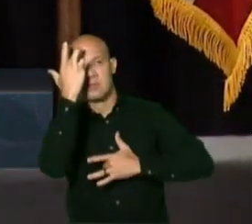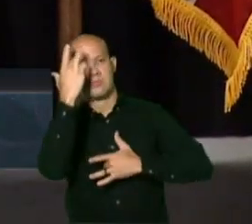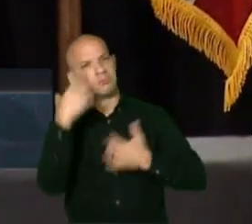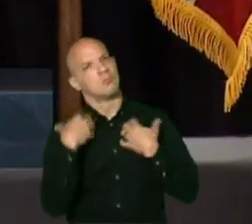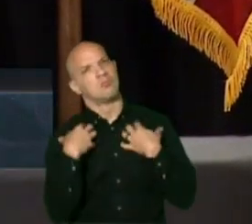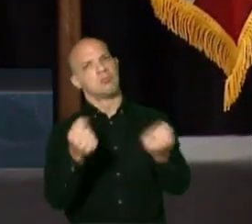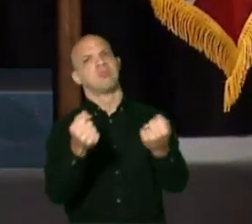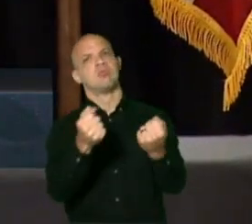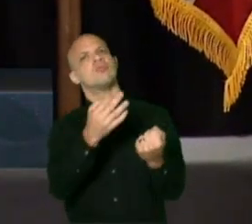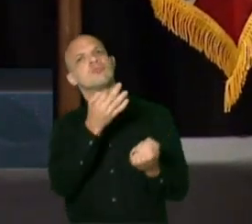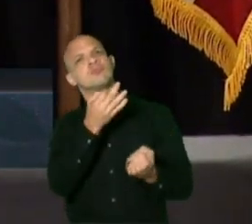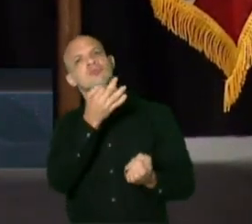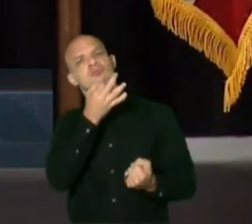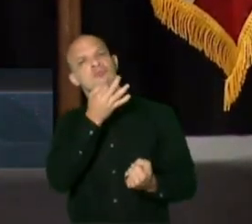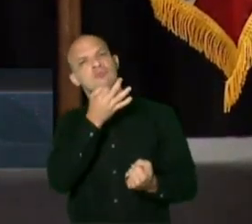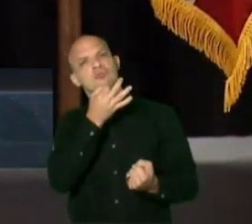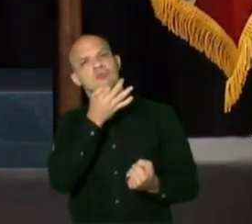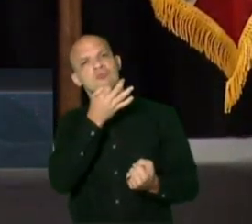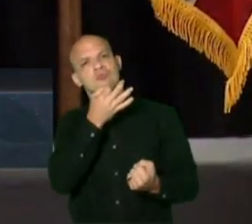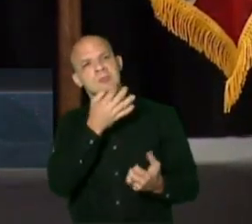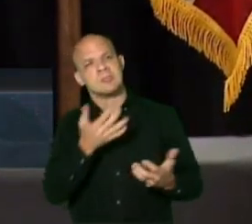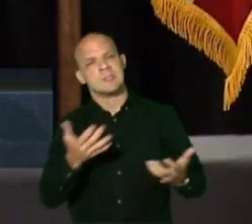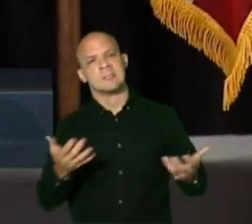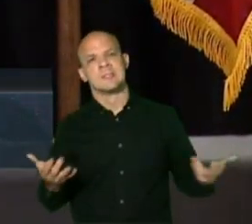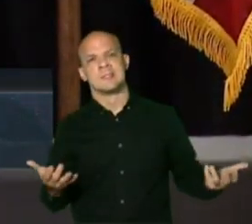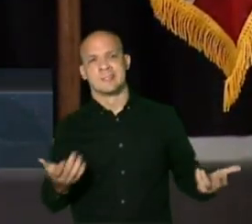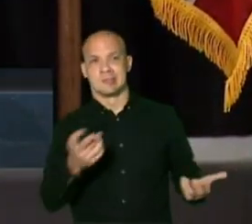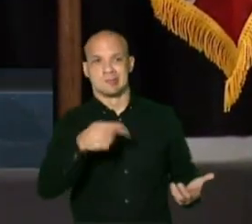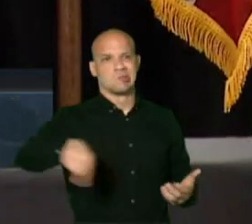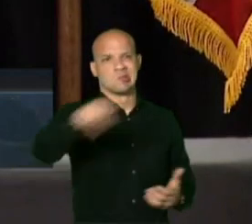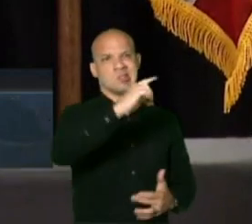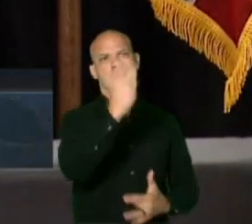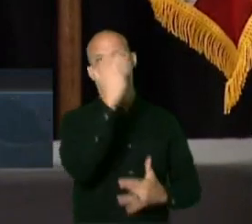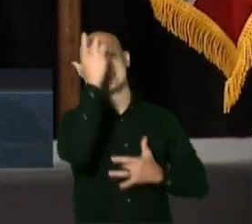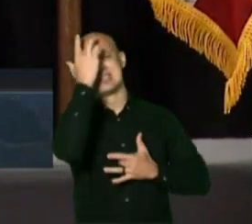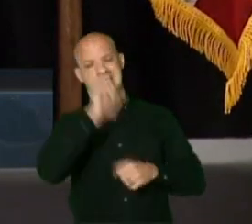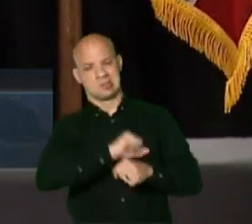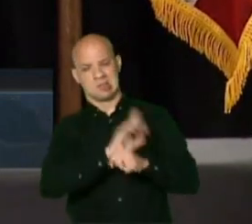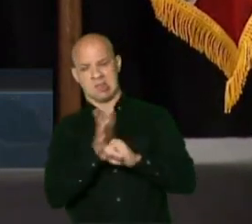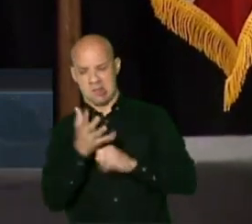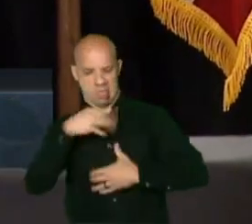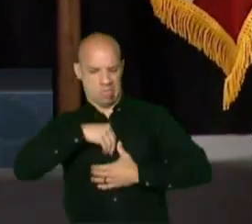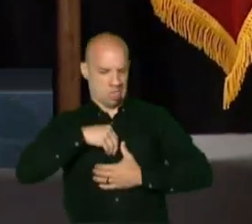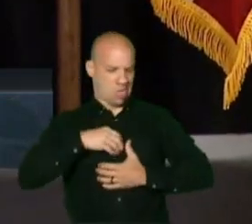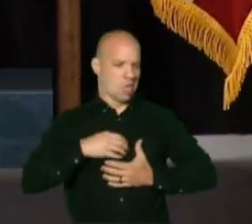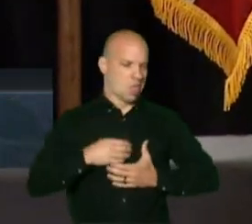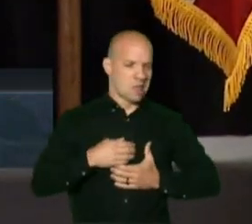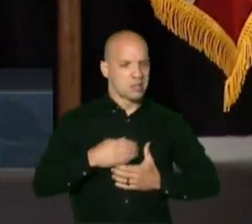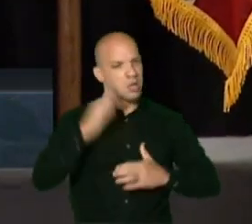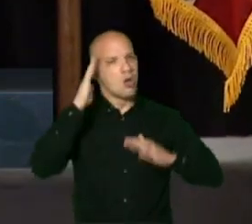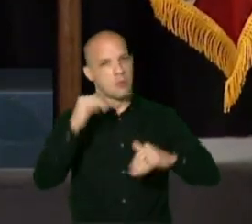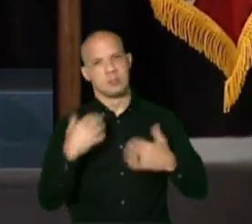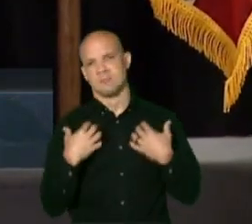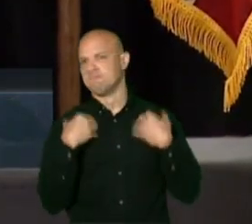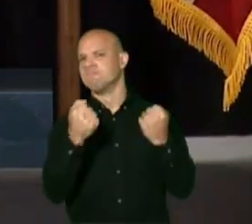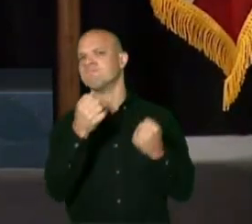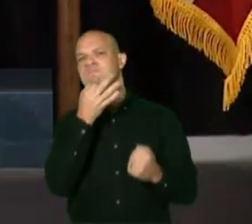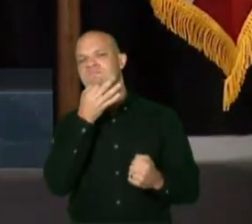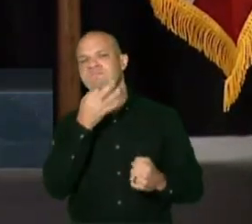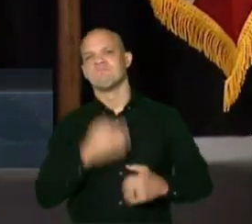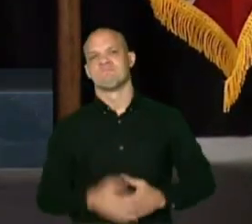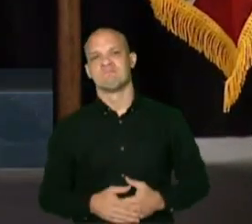a todos aquellos que están ahora conviviendo con este ser enemigo invisible con ustedes. El gobierno ha